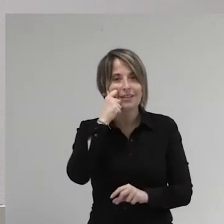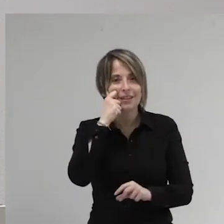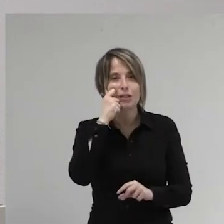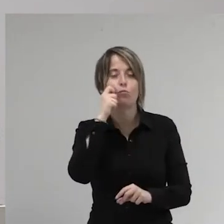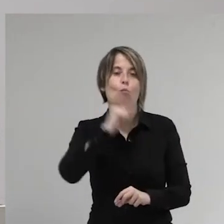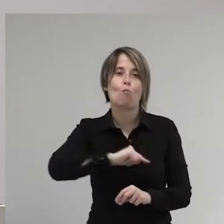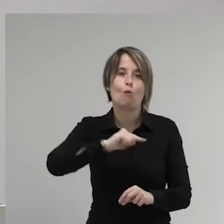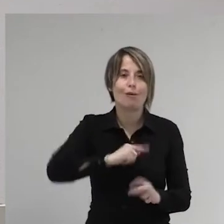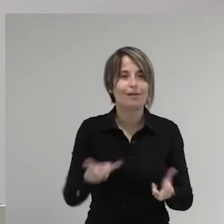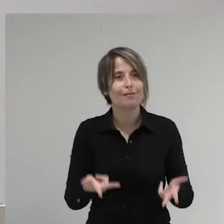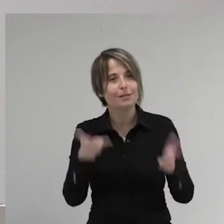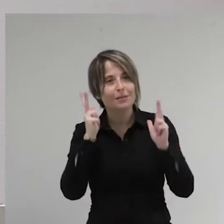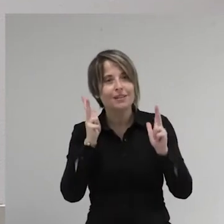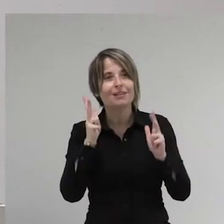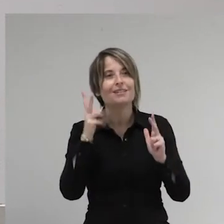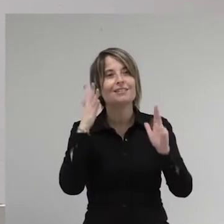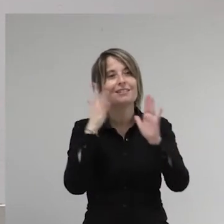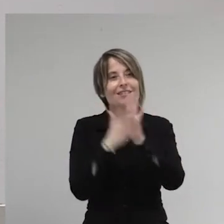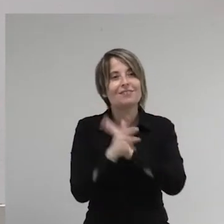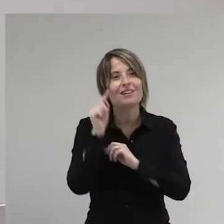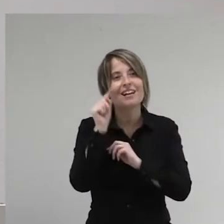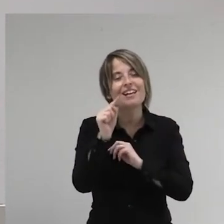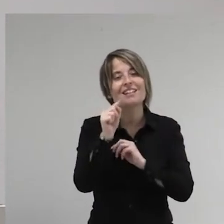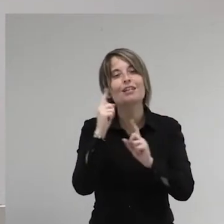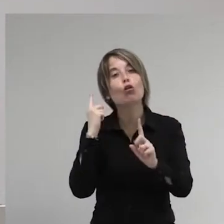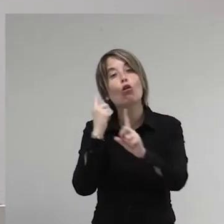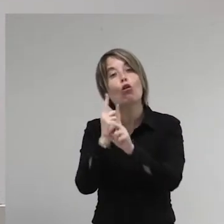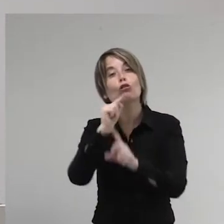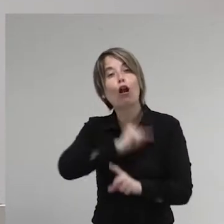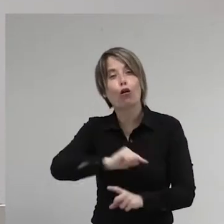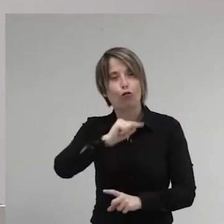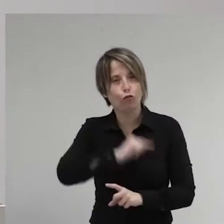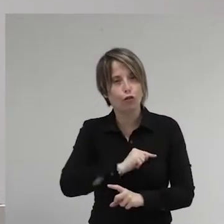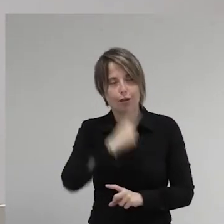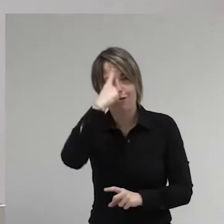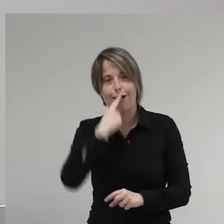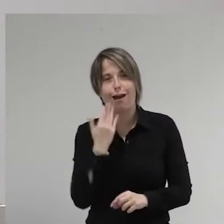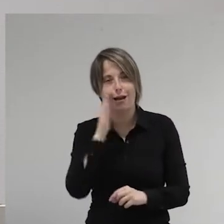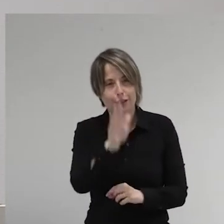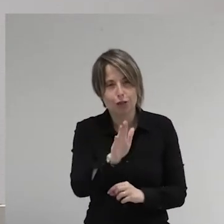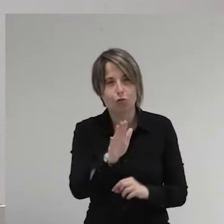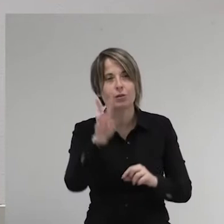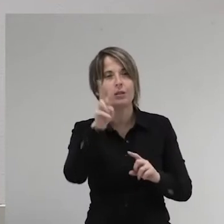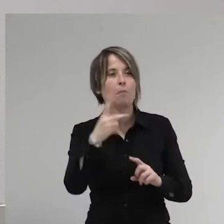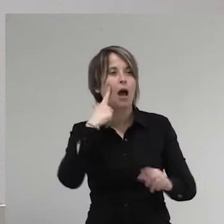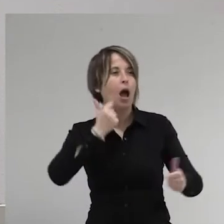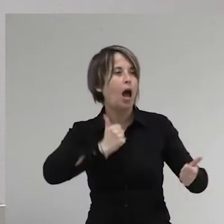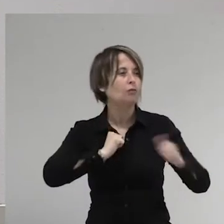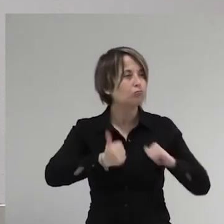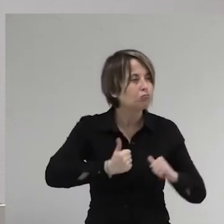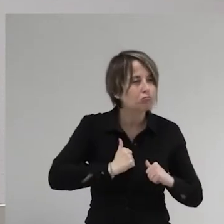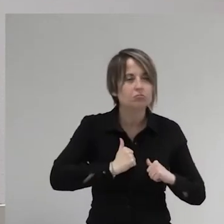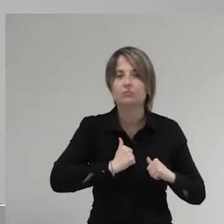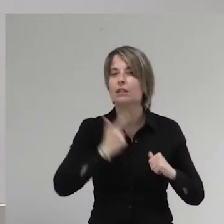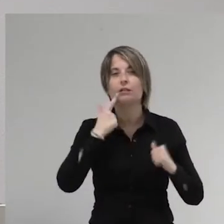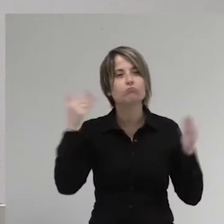liberal, me refiero a aquel que apela a las conciencias, a las actitudes, a lo superficial, y deja fuera